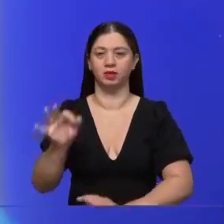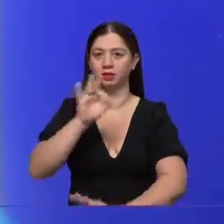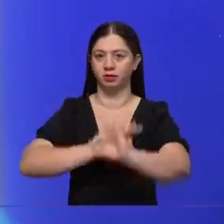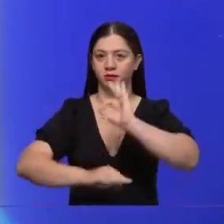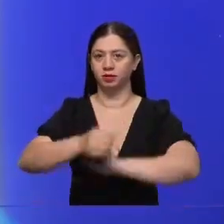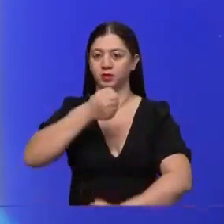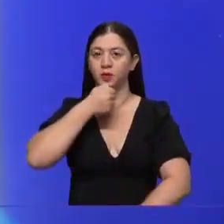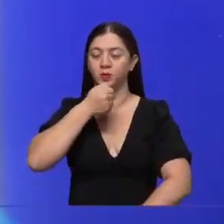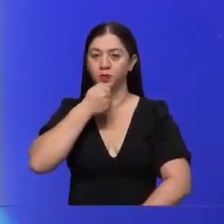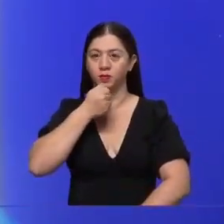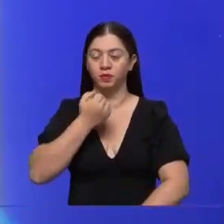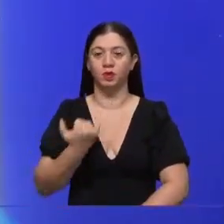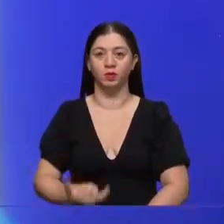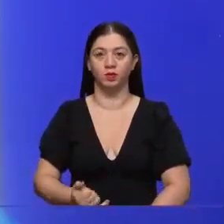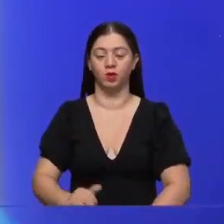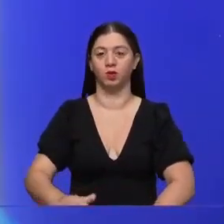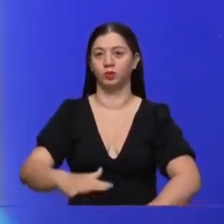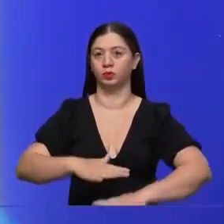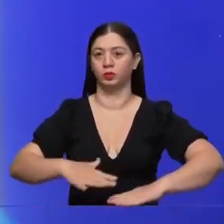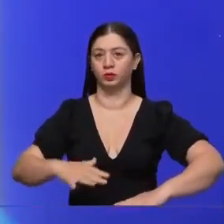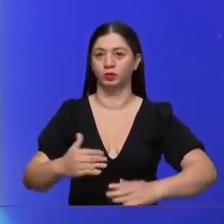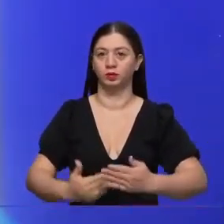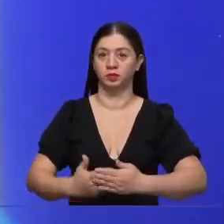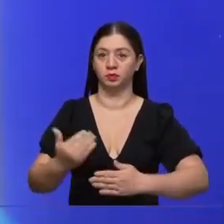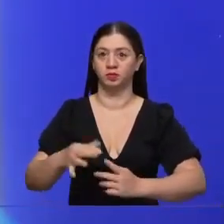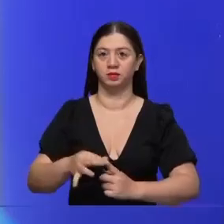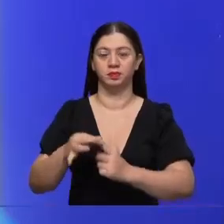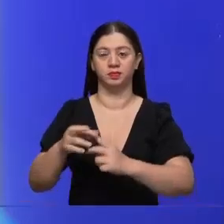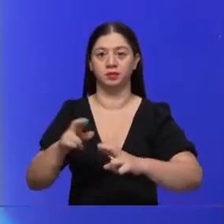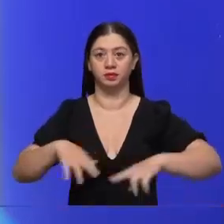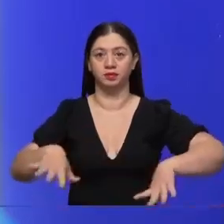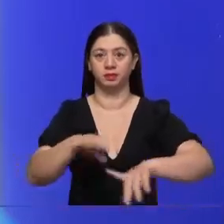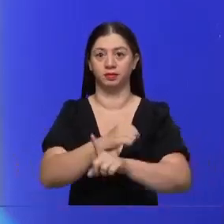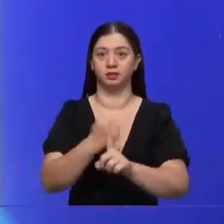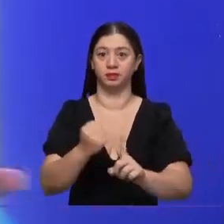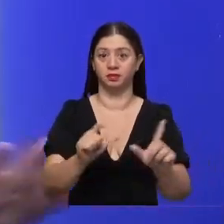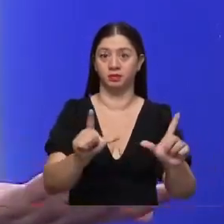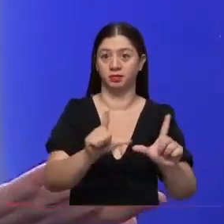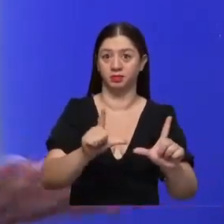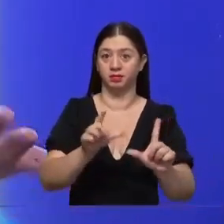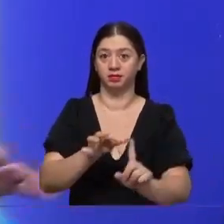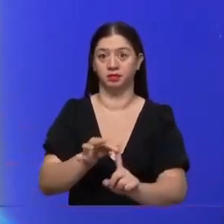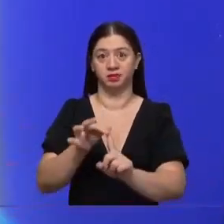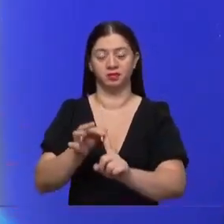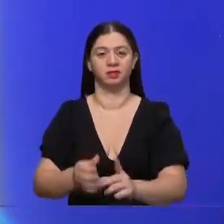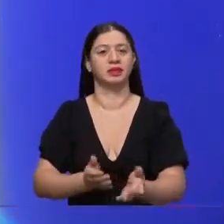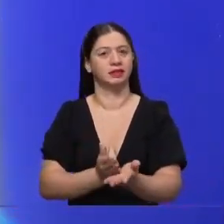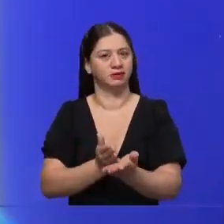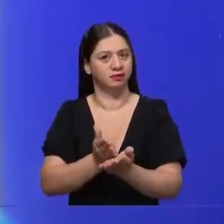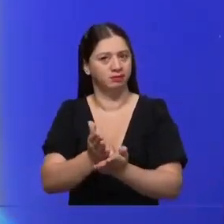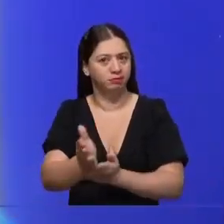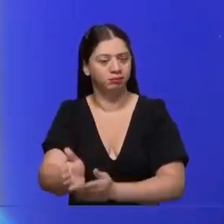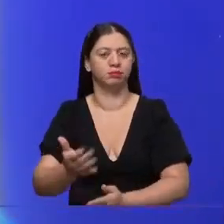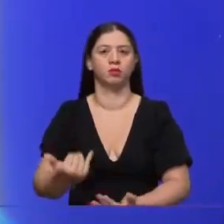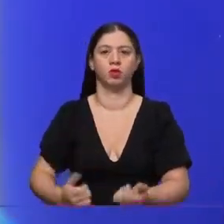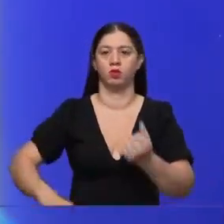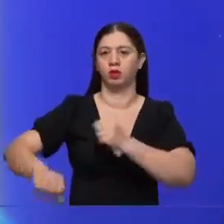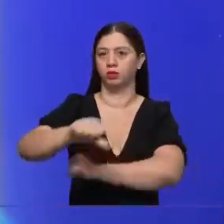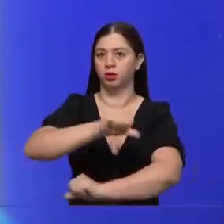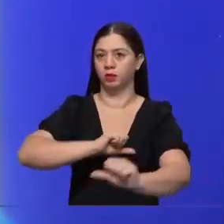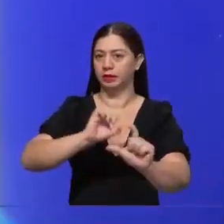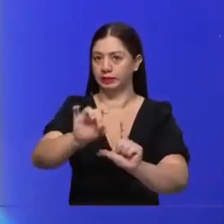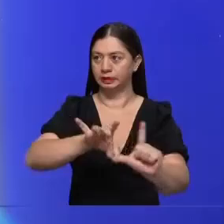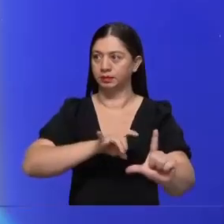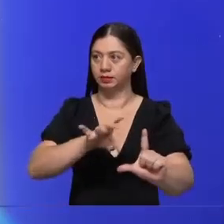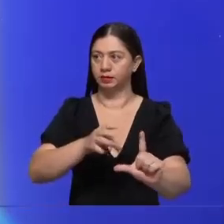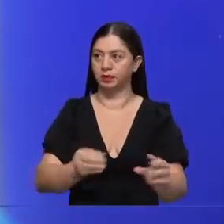Telepacífico Noticias refresca sus formatos en televisión y redes sociales. Seguimos recorriendo el camino hacia la transformación digital